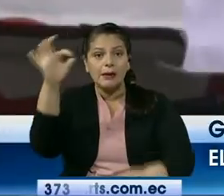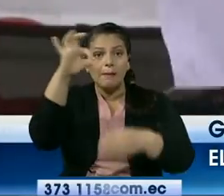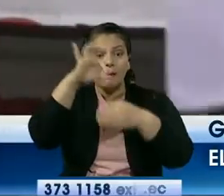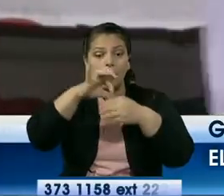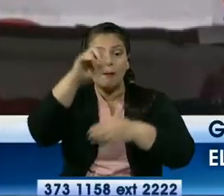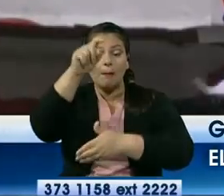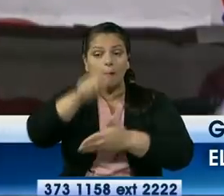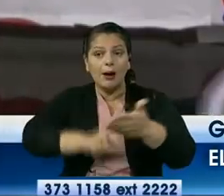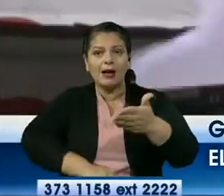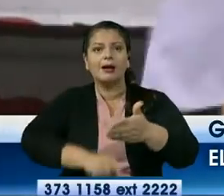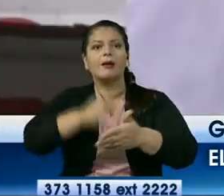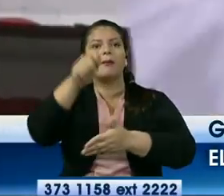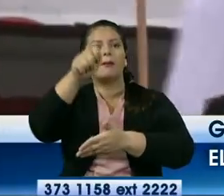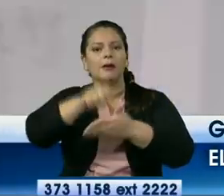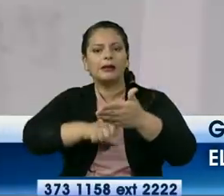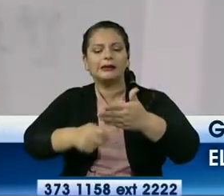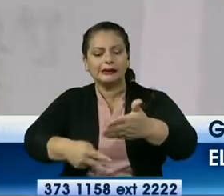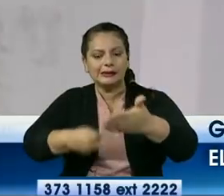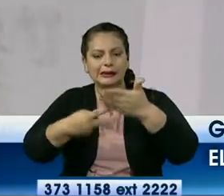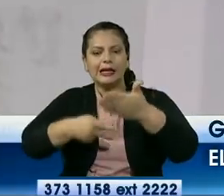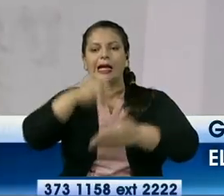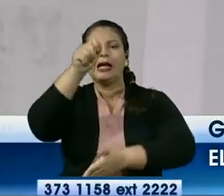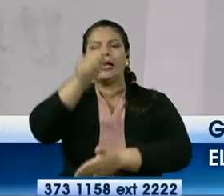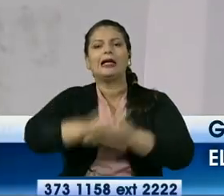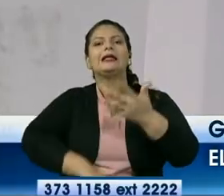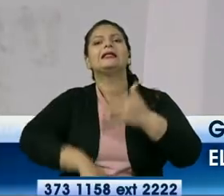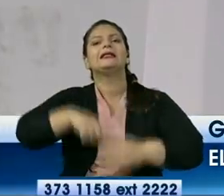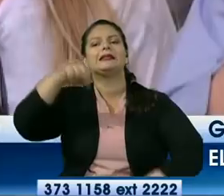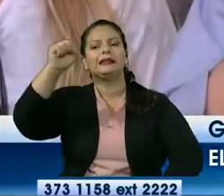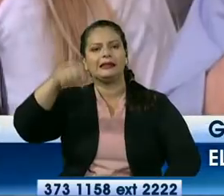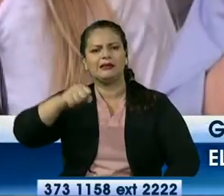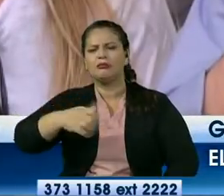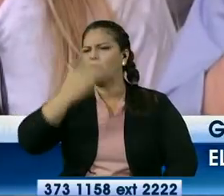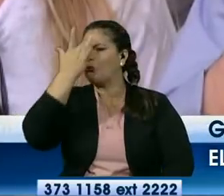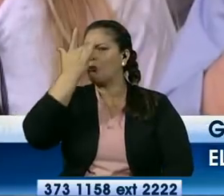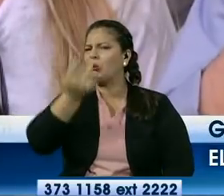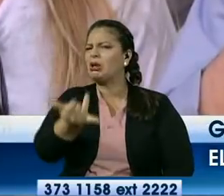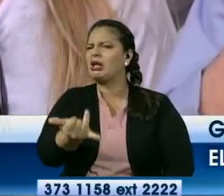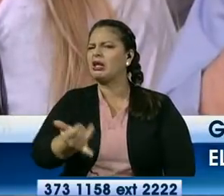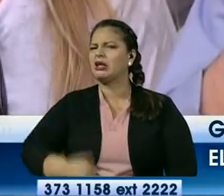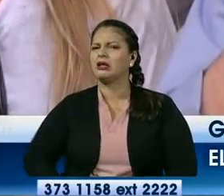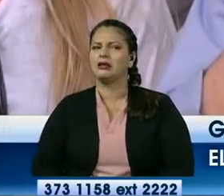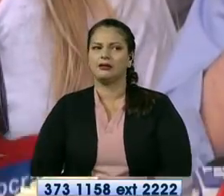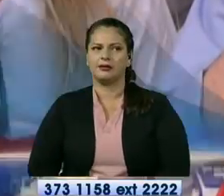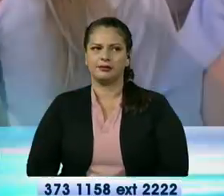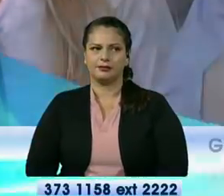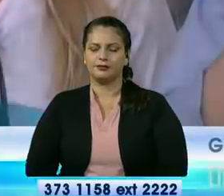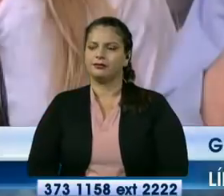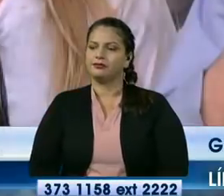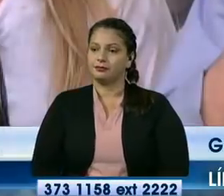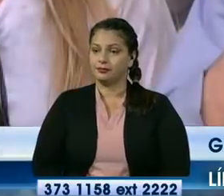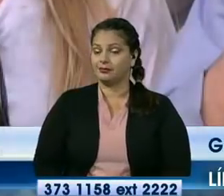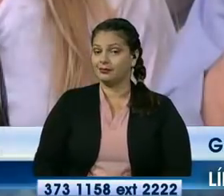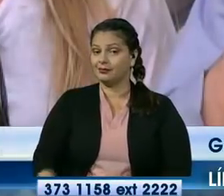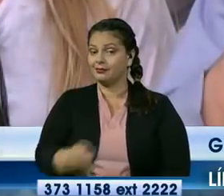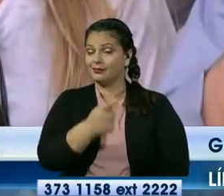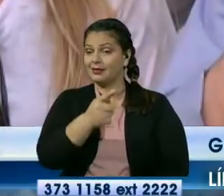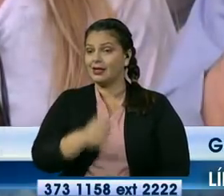sí, y en su criterio las razones sobran para ello. Derrotar en las urnas al proyecto